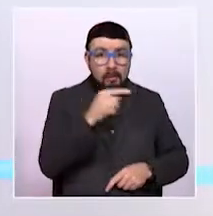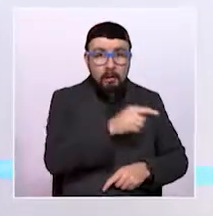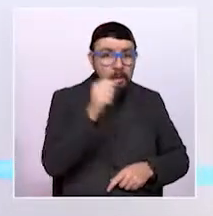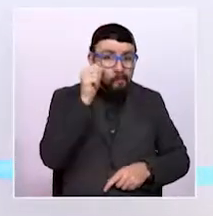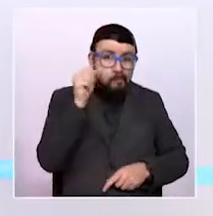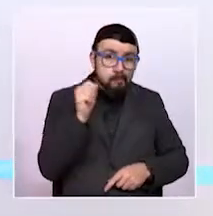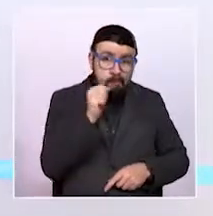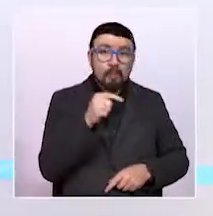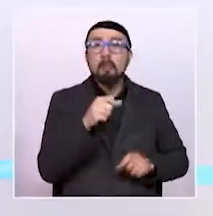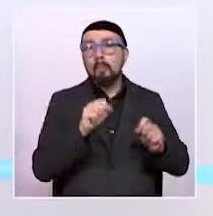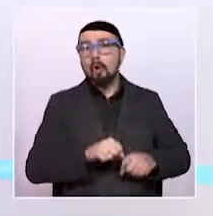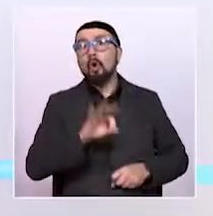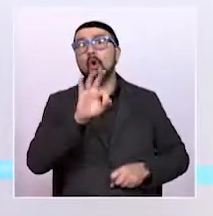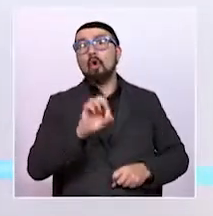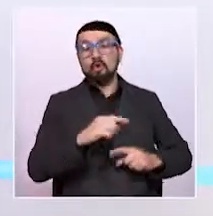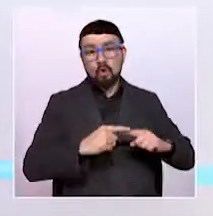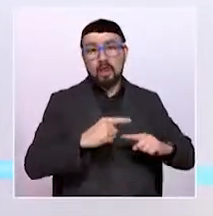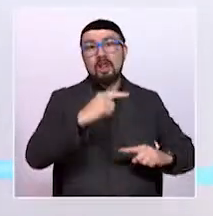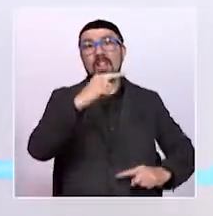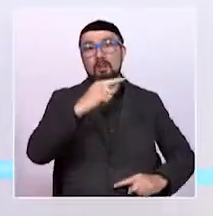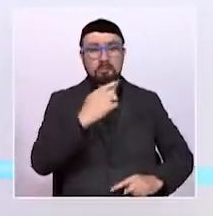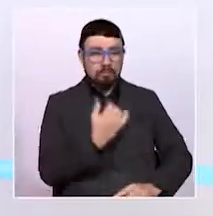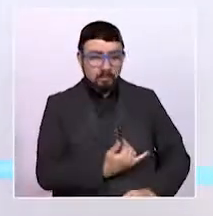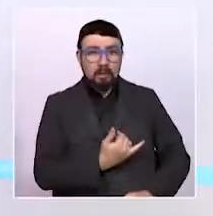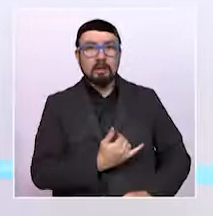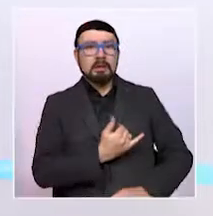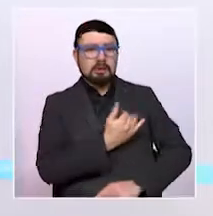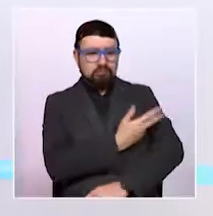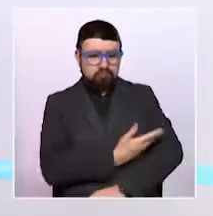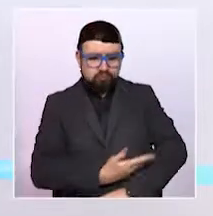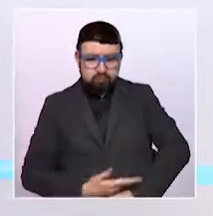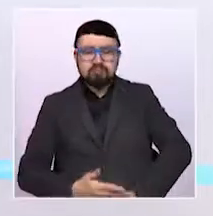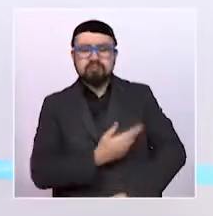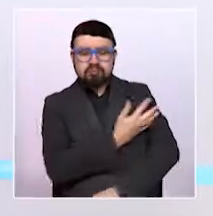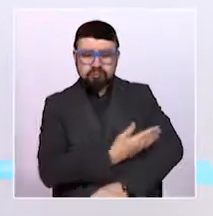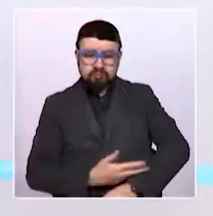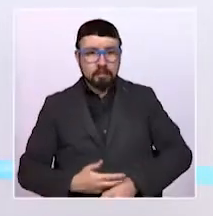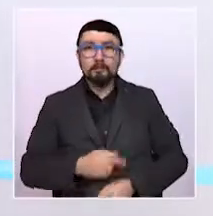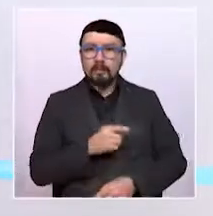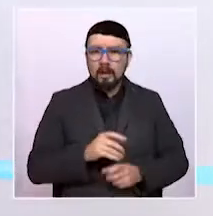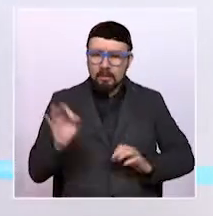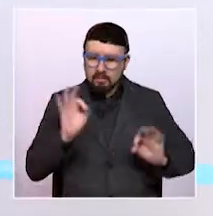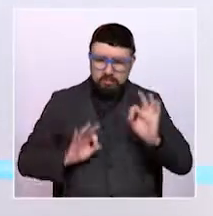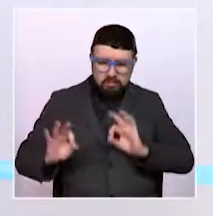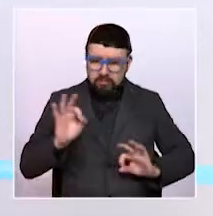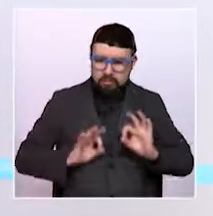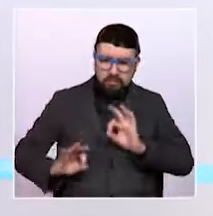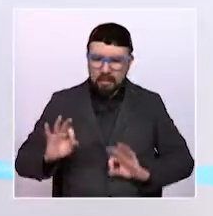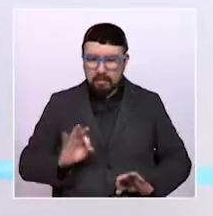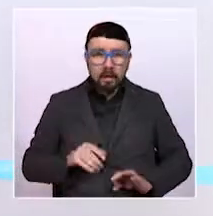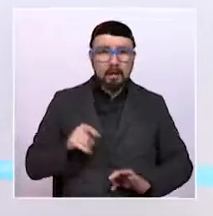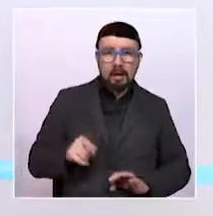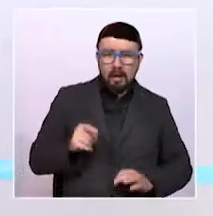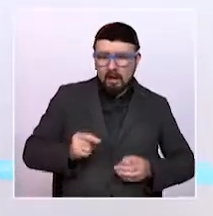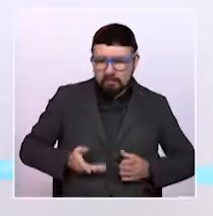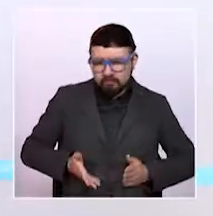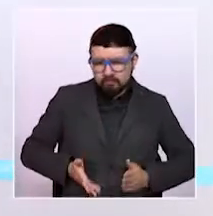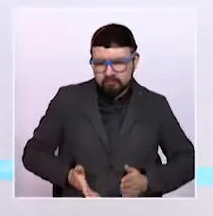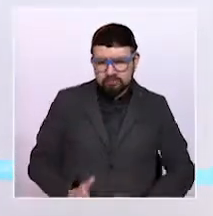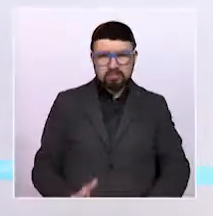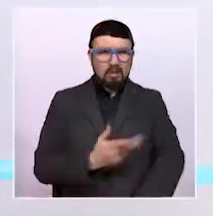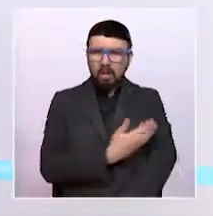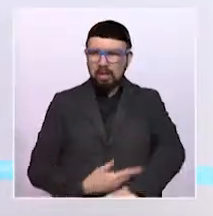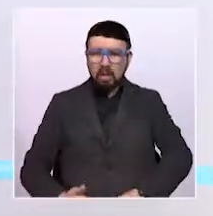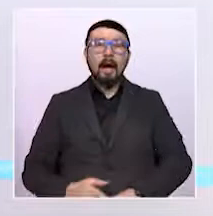su cuerpo la está preparando para ese momento del parto para la sangre que una mujer pierde en el momento del parto sus riñones